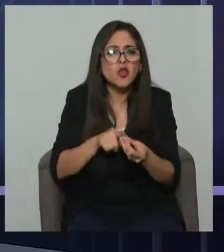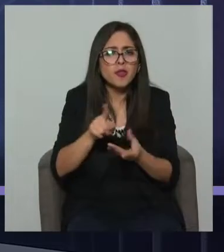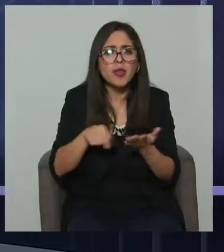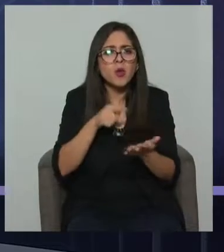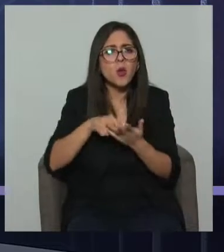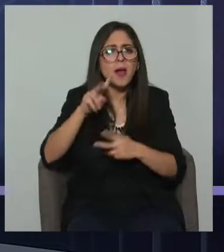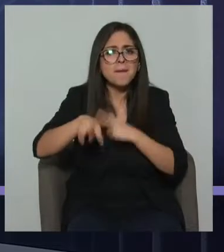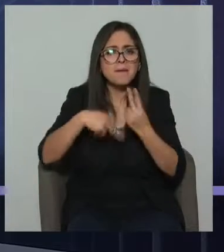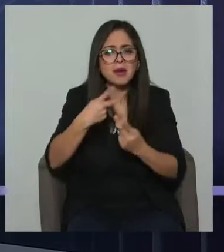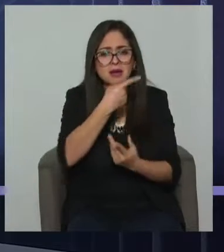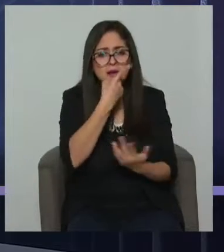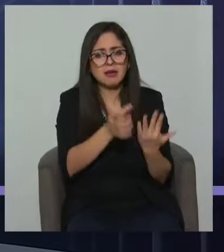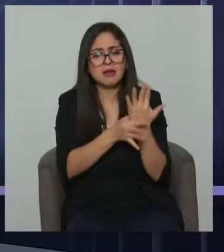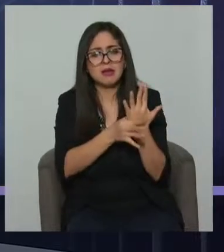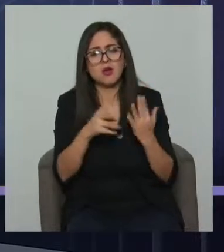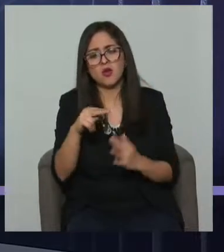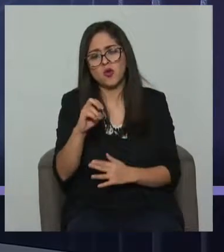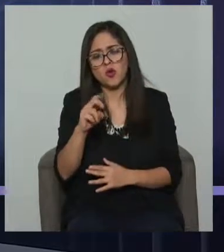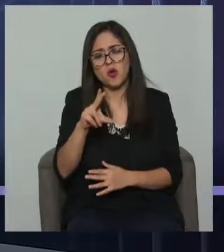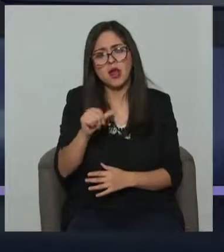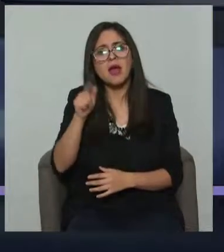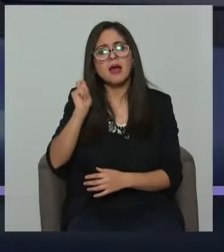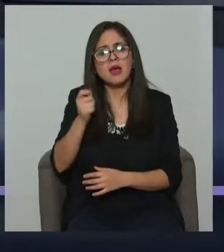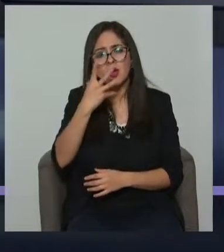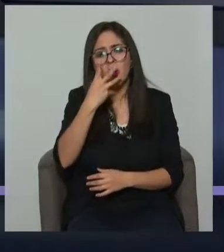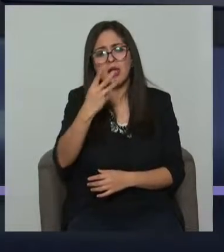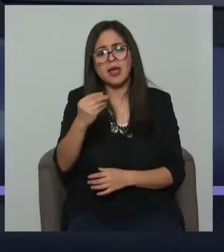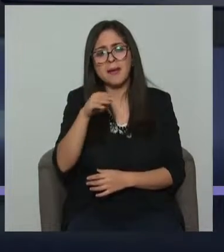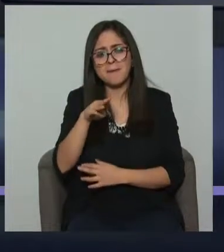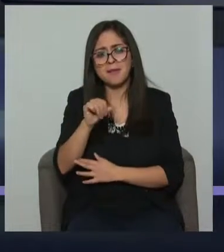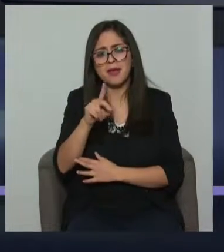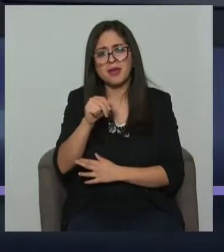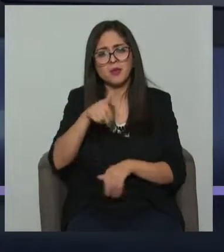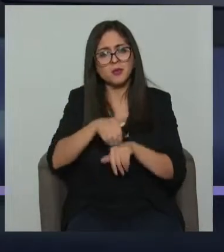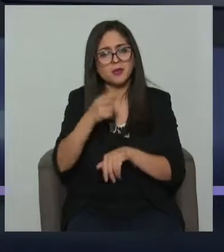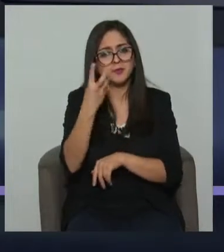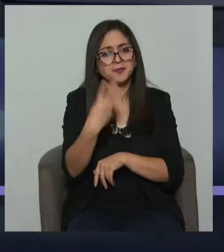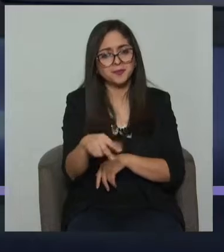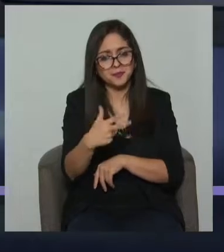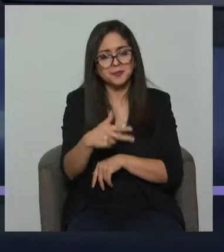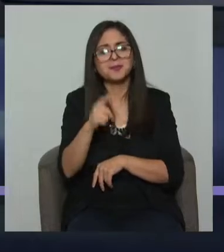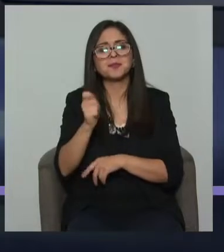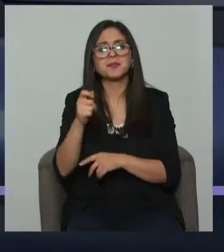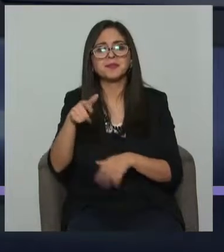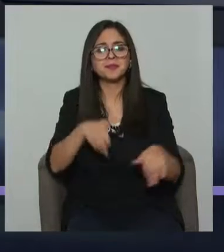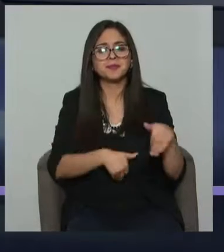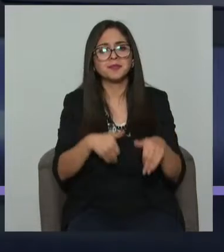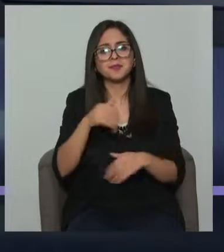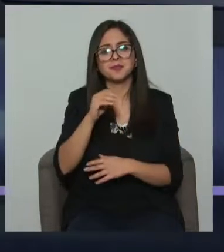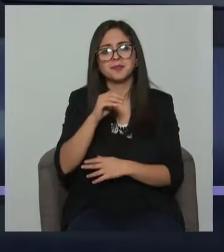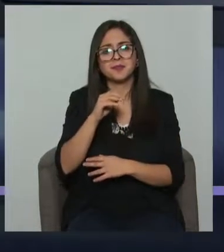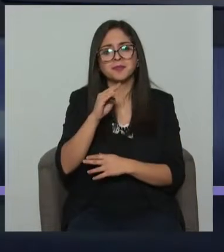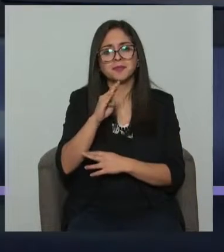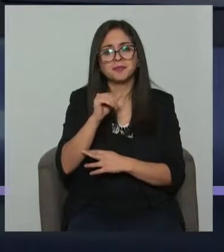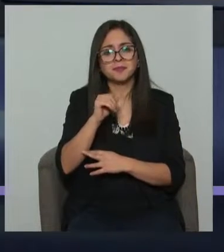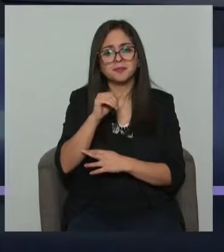de decir Nora Huerta, ahí en Coyoacán, en la calle de Madrid 13. Exacto. Teatro Bar El Vicio, Madrid número 13. Síganla